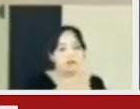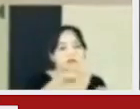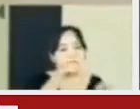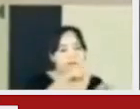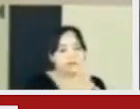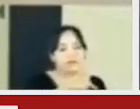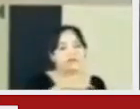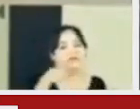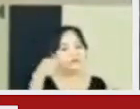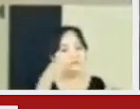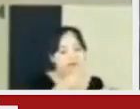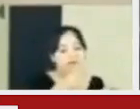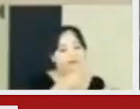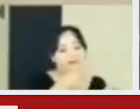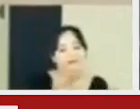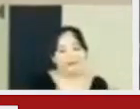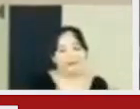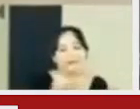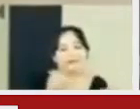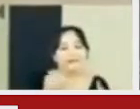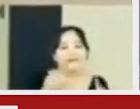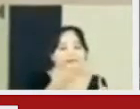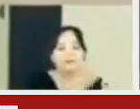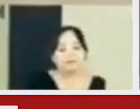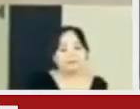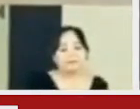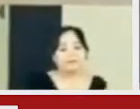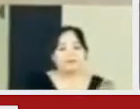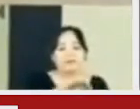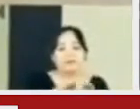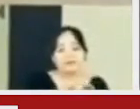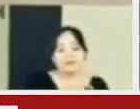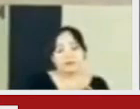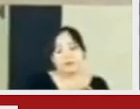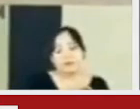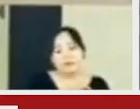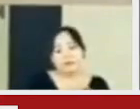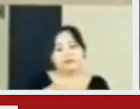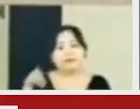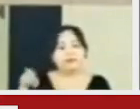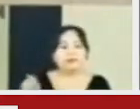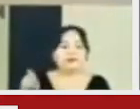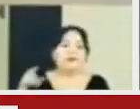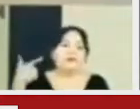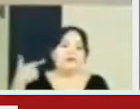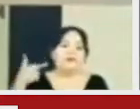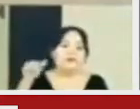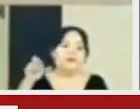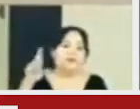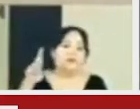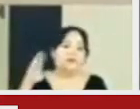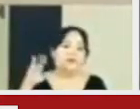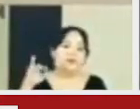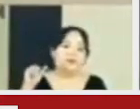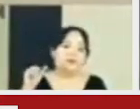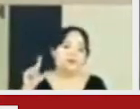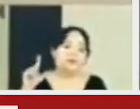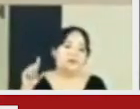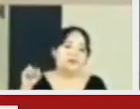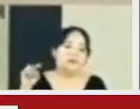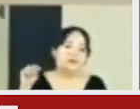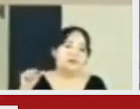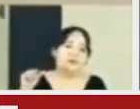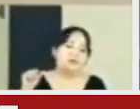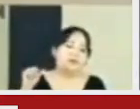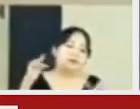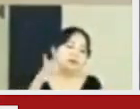personajes eje que lo hicieron presidente si lo sabían lo vas a ver pero va a perder va a querer